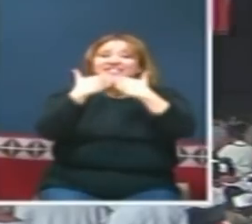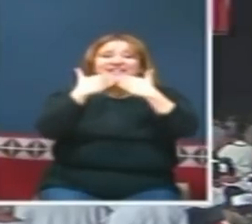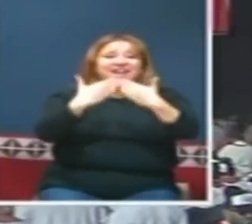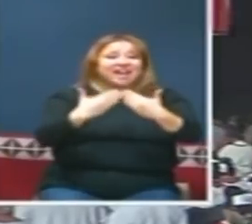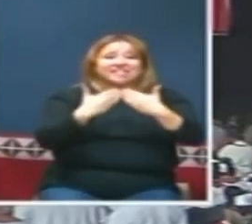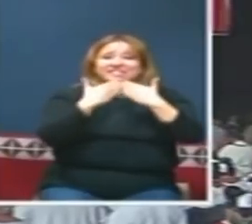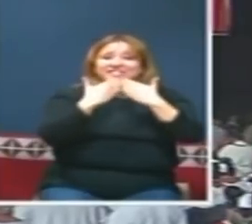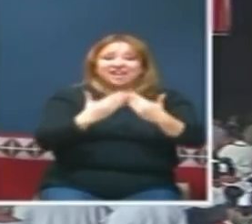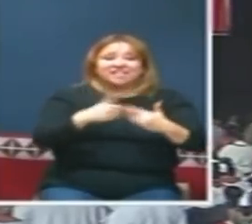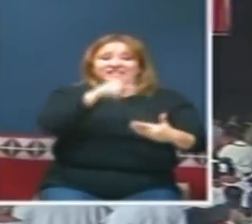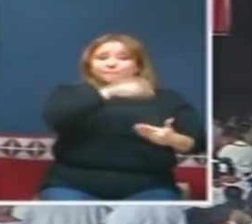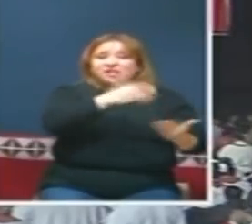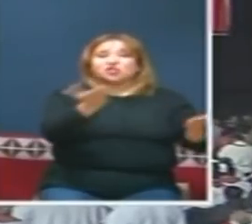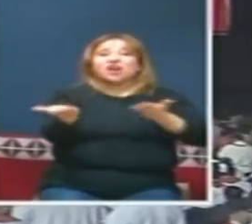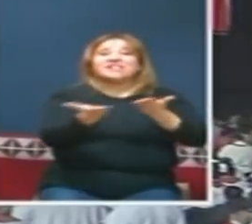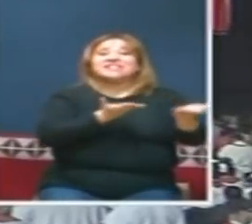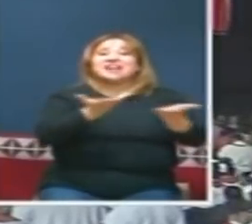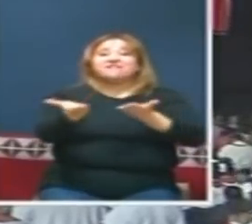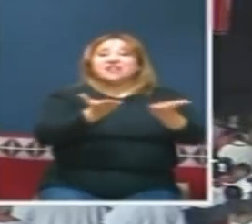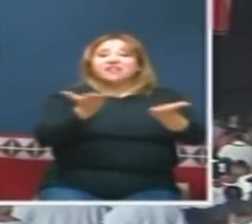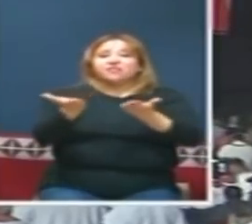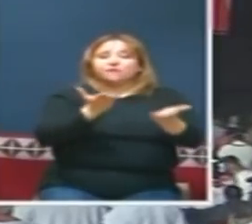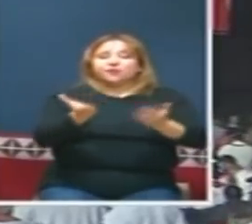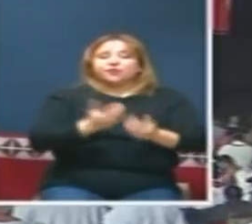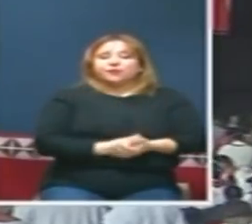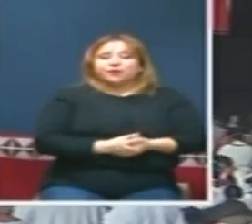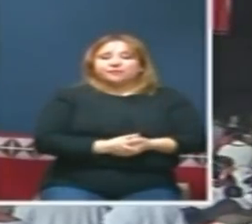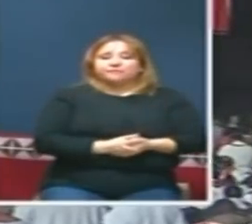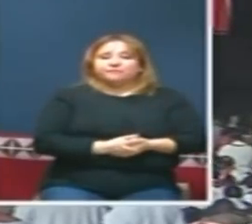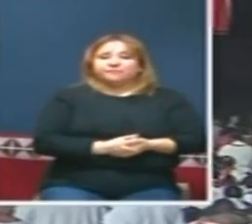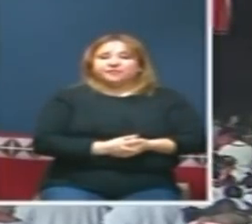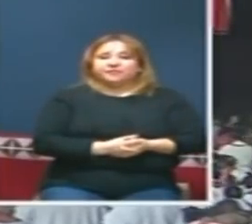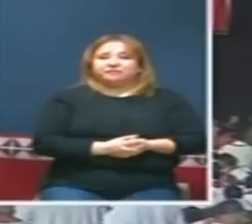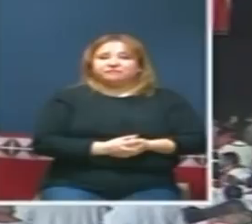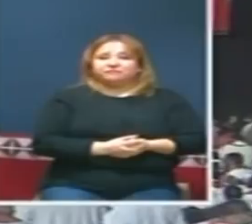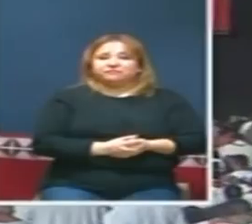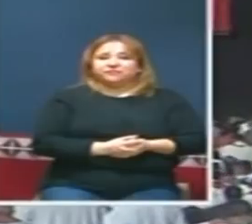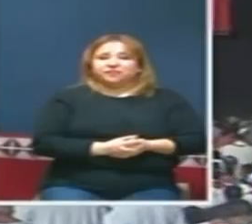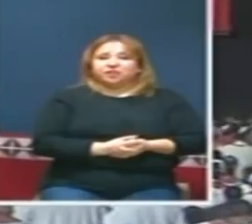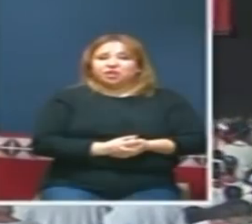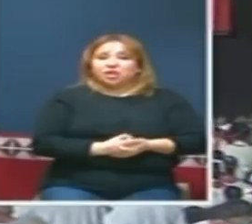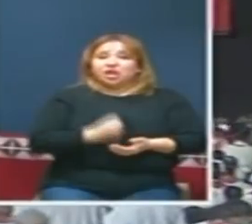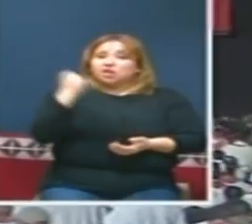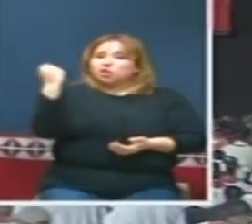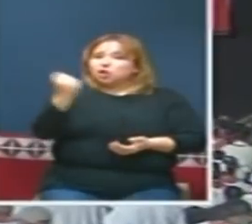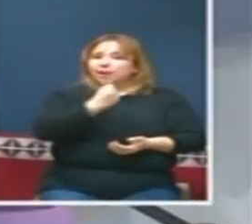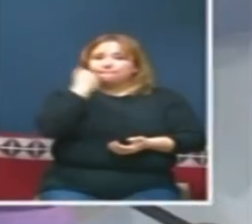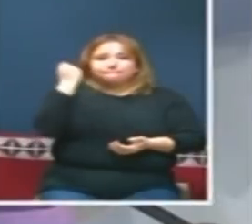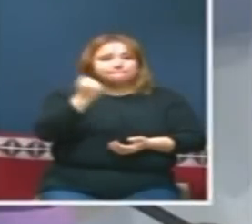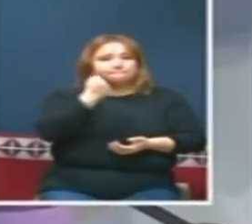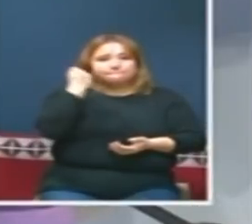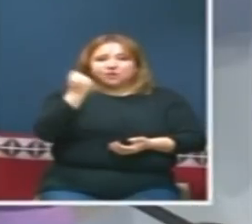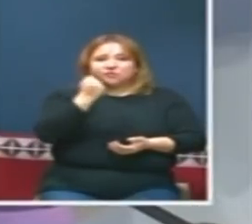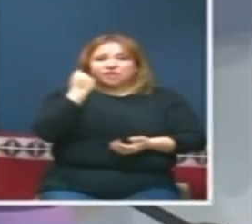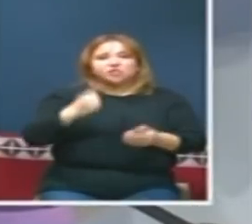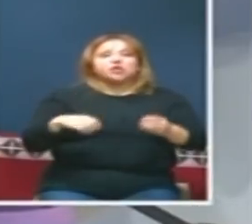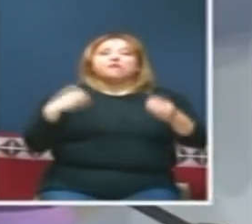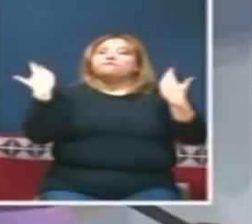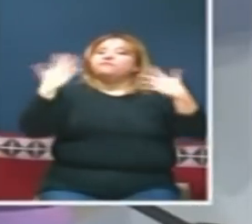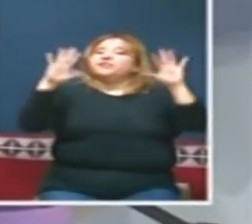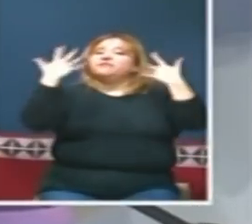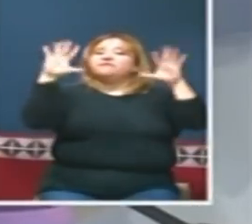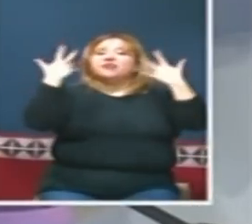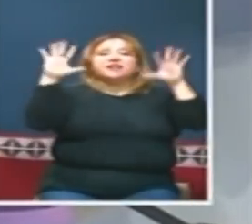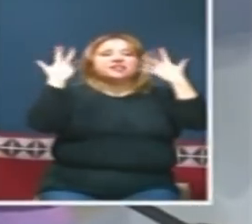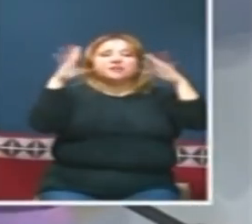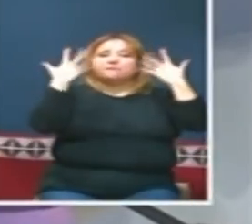colaboradores, servidores que están llevando a cabo también un gran desempeño en esta mañana. Fuerte el aplauso para